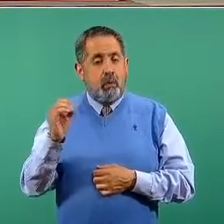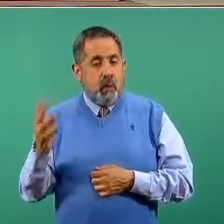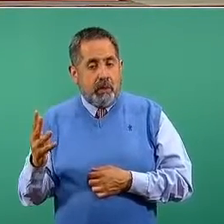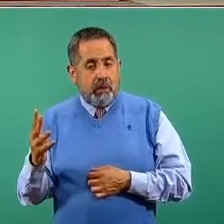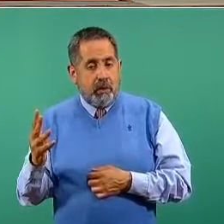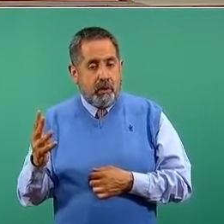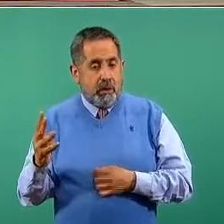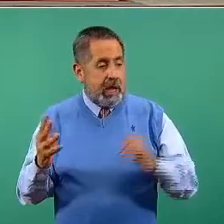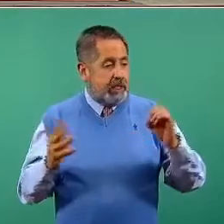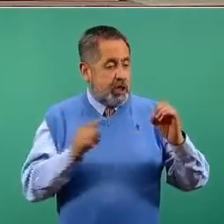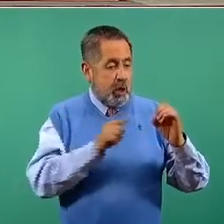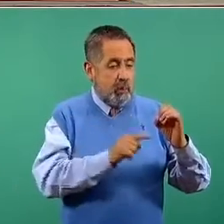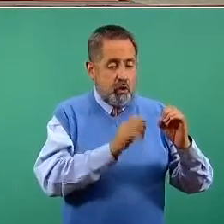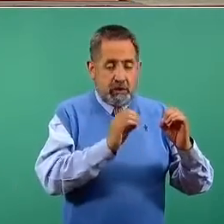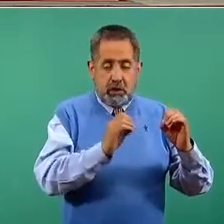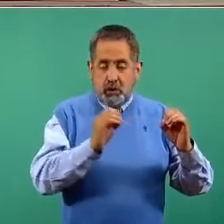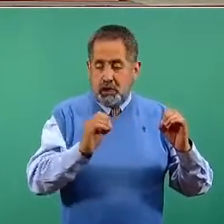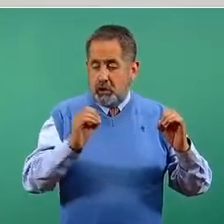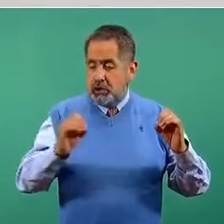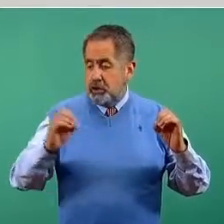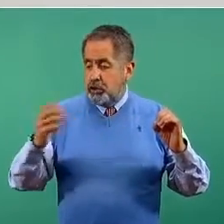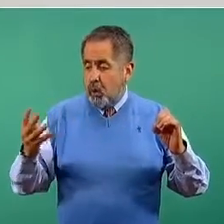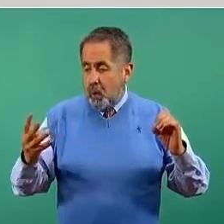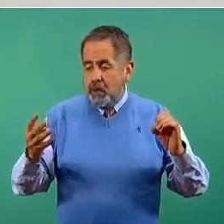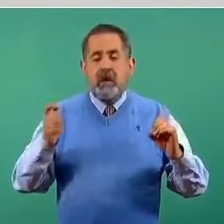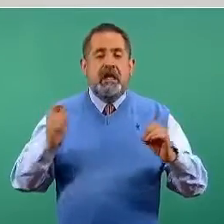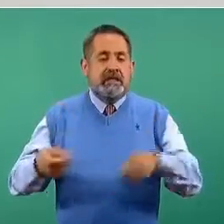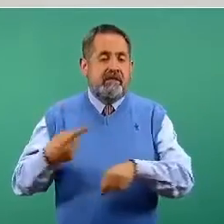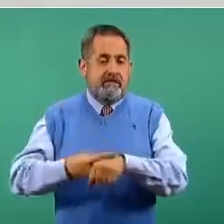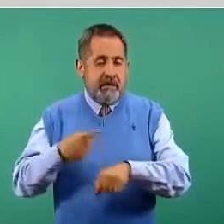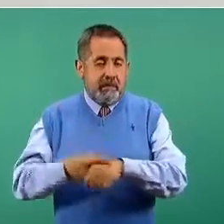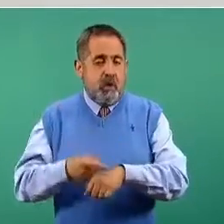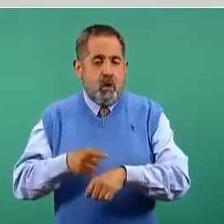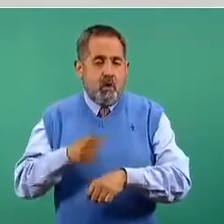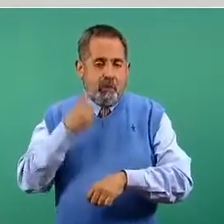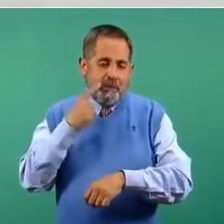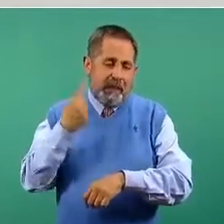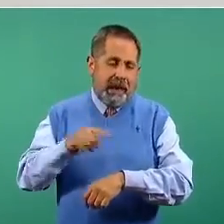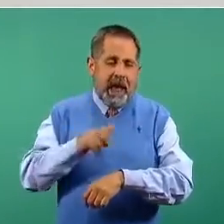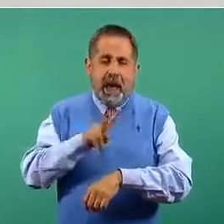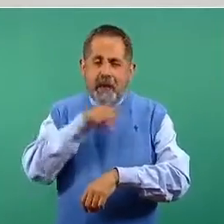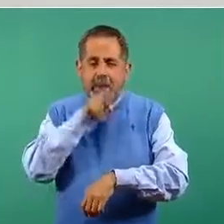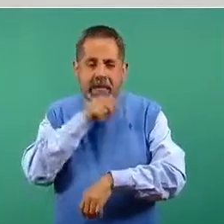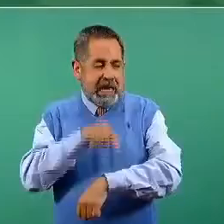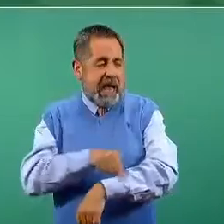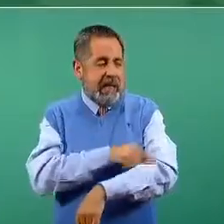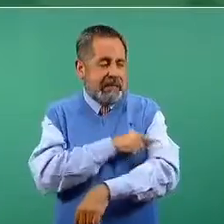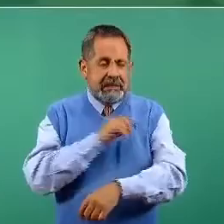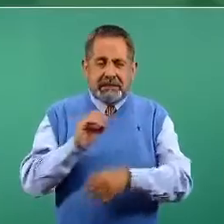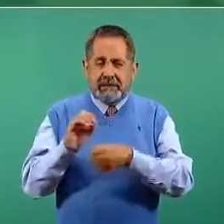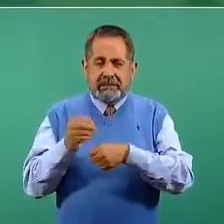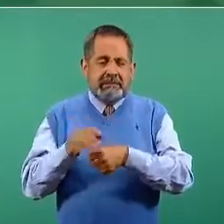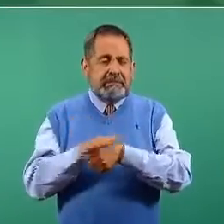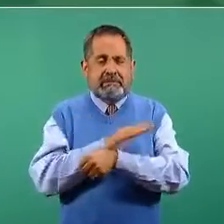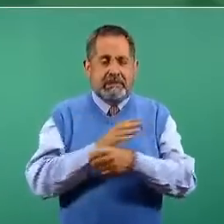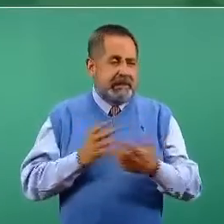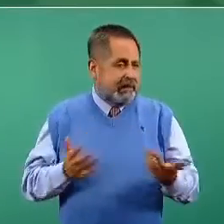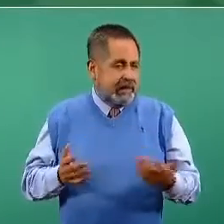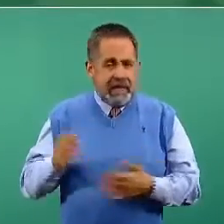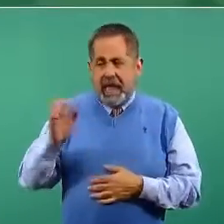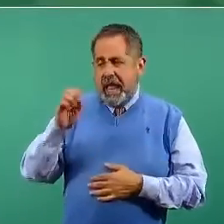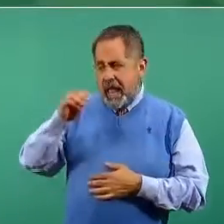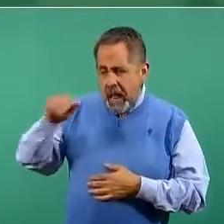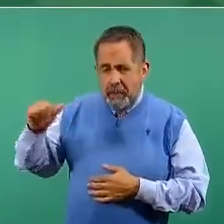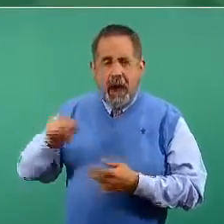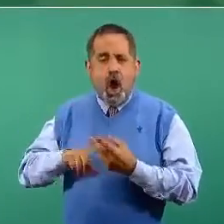0.00004. Esa es la proporción de este tipo de ESAVIS. Es por eso que tanto la EMA como la OMS lo están